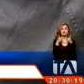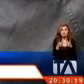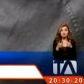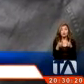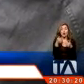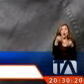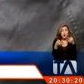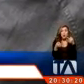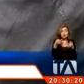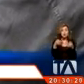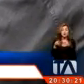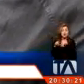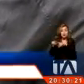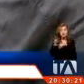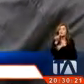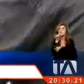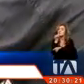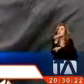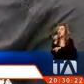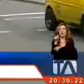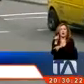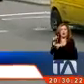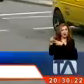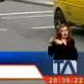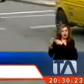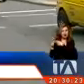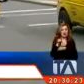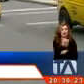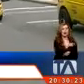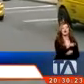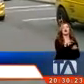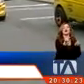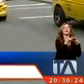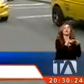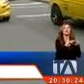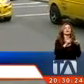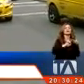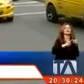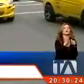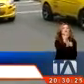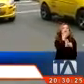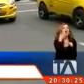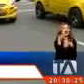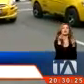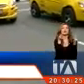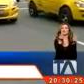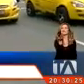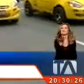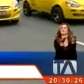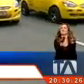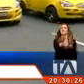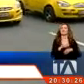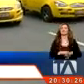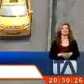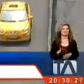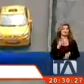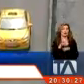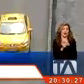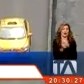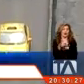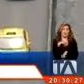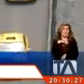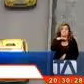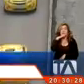virtuales que ofrecen el servicio de transporte, el gremio amarillo primero debe mejorar su servicio, que durante años ha